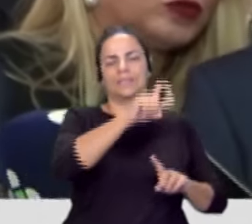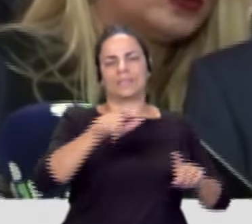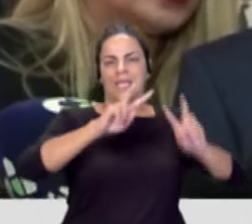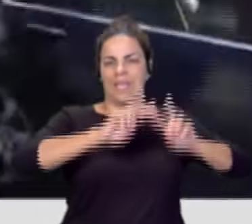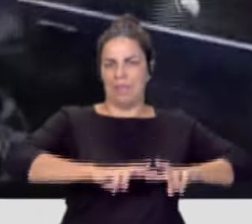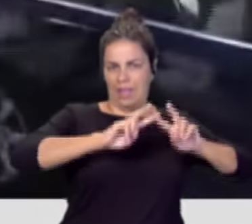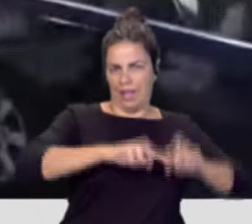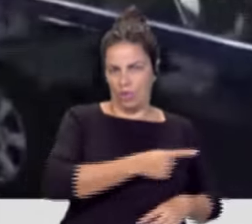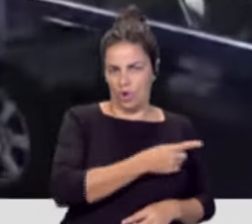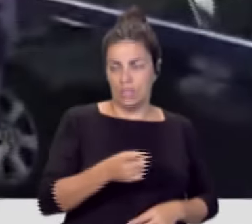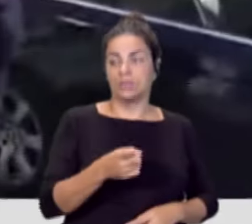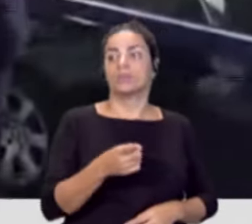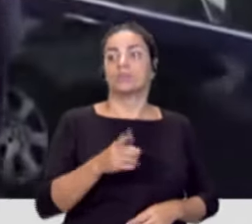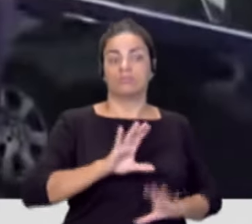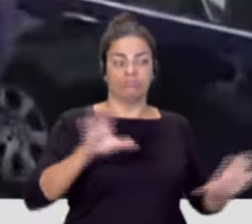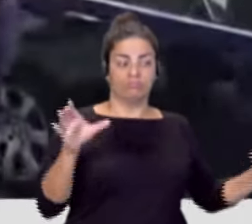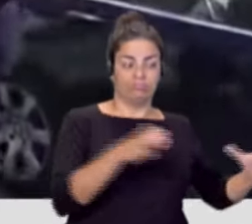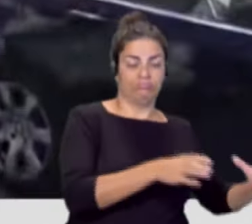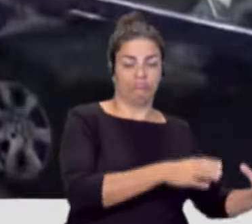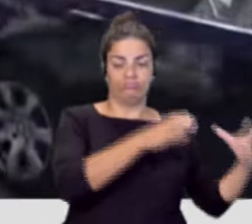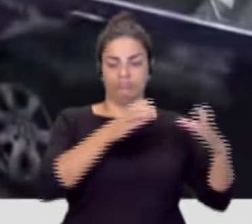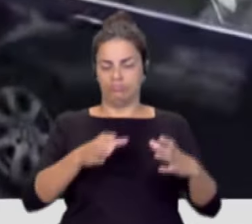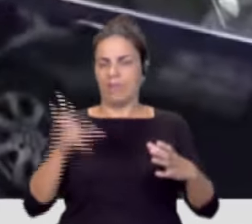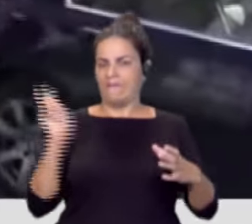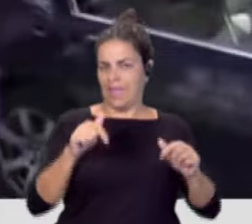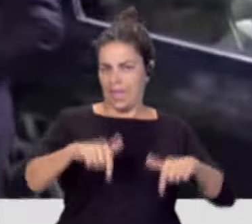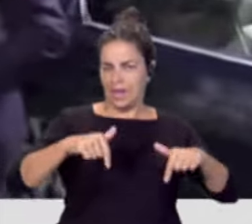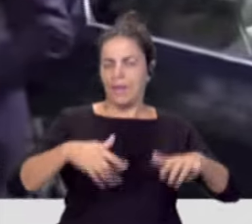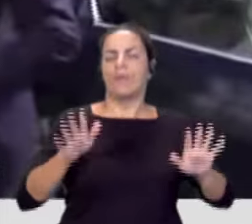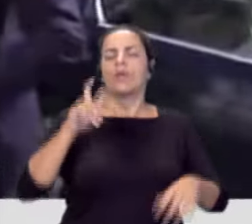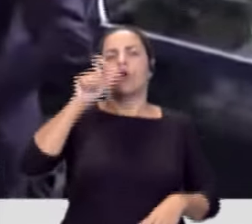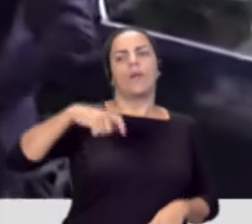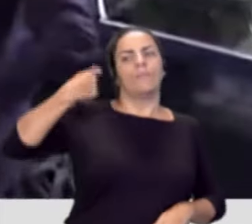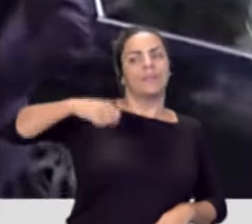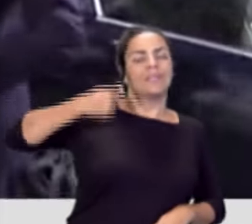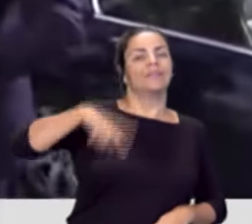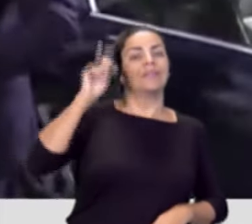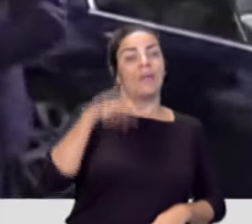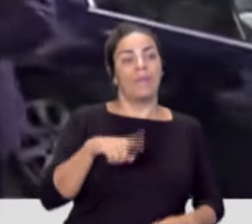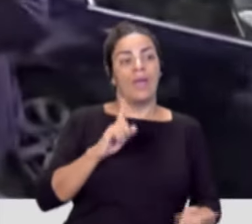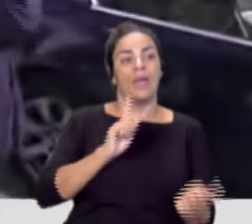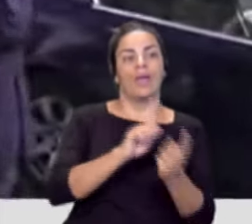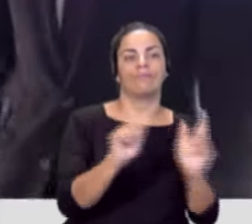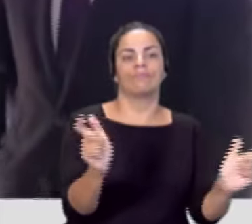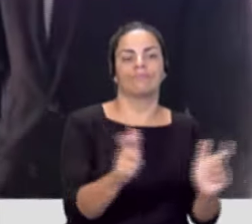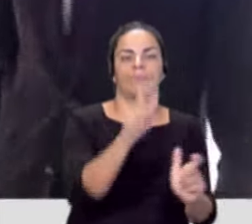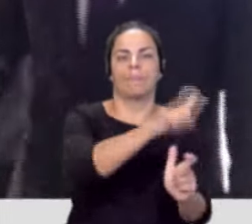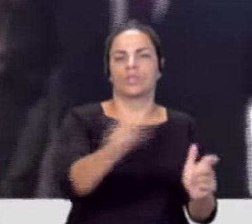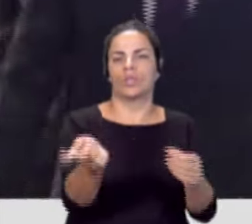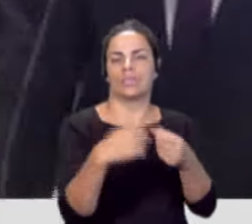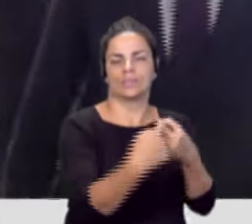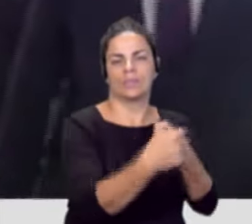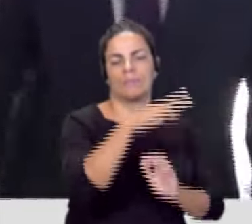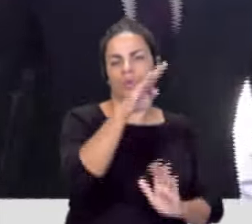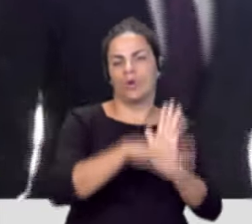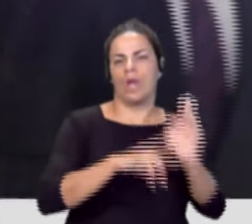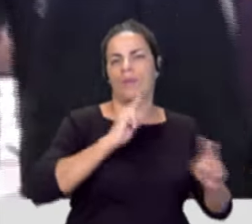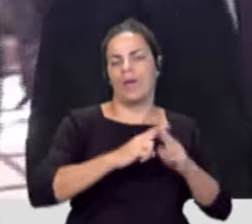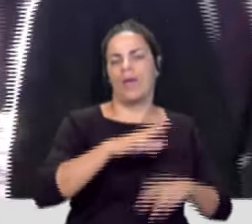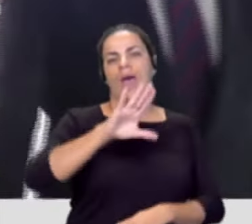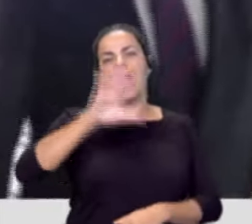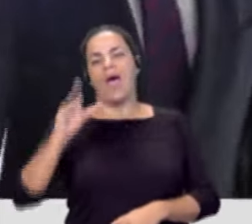esto esta comitiva va a llegar hasta aquí, pero el presidente también se va a reunir con los participantes del programa África